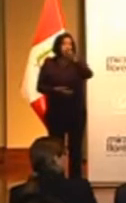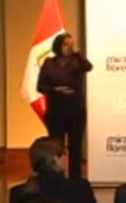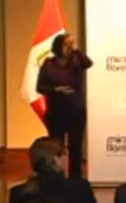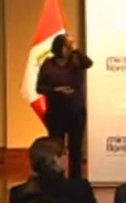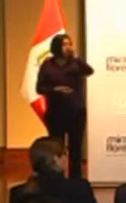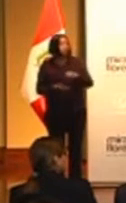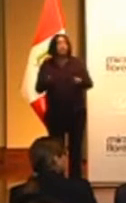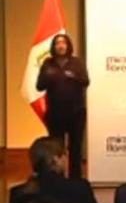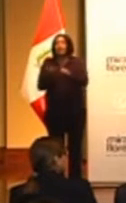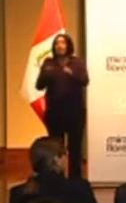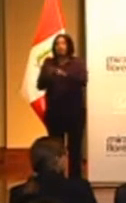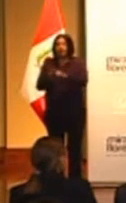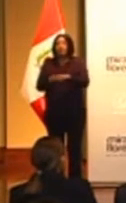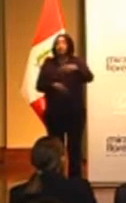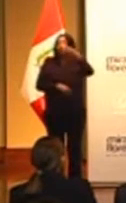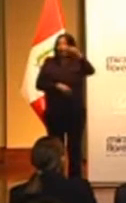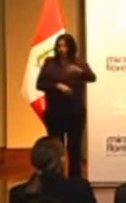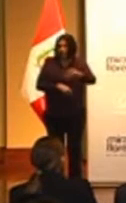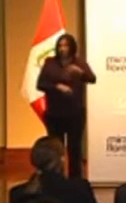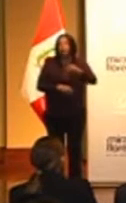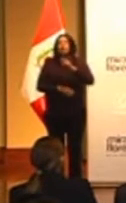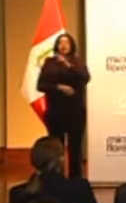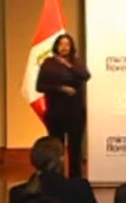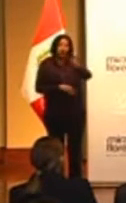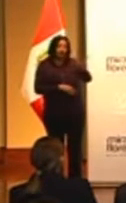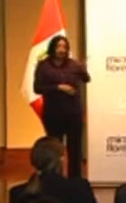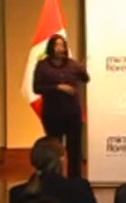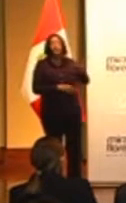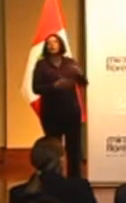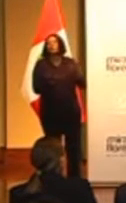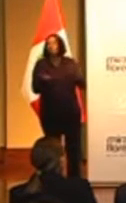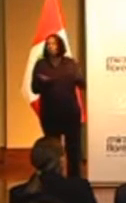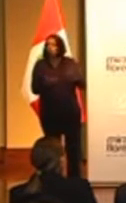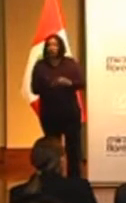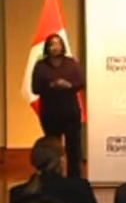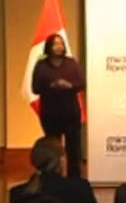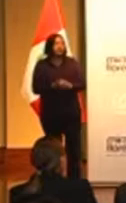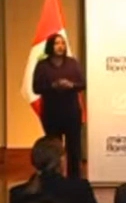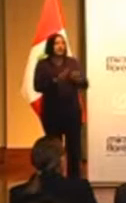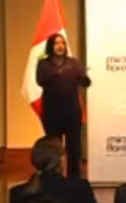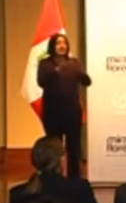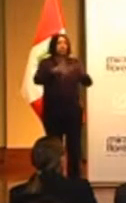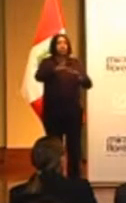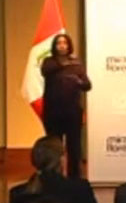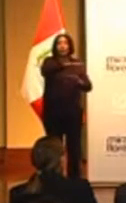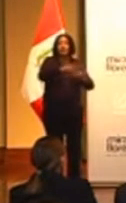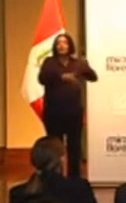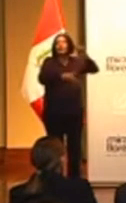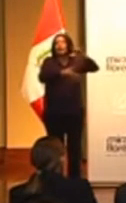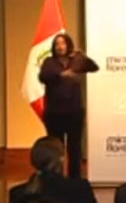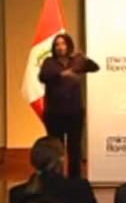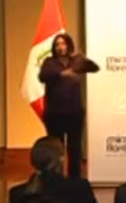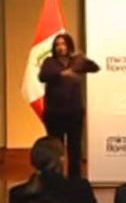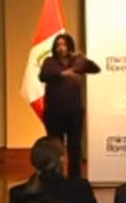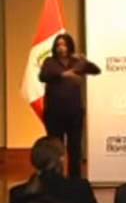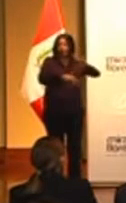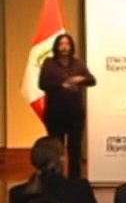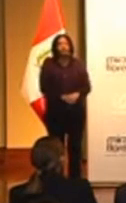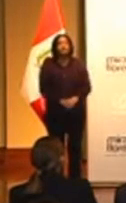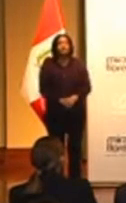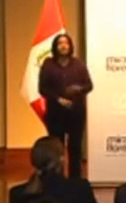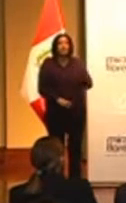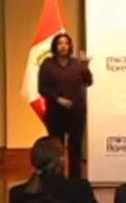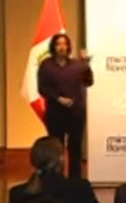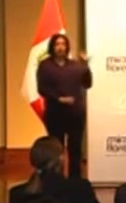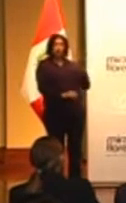Perú, es una realidad que se ve muy acentuada en las ciudades latinoamericanas.